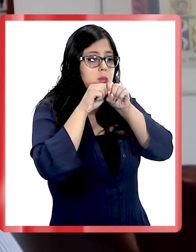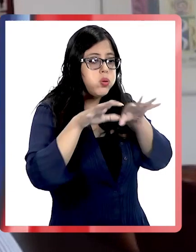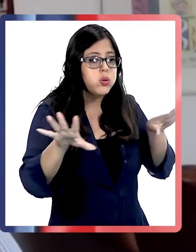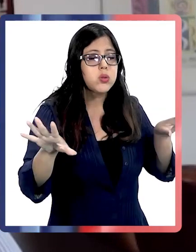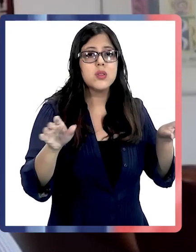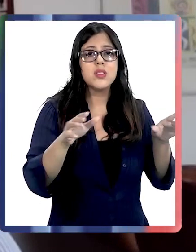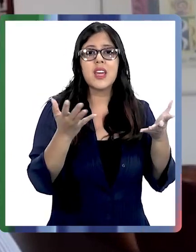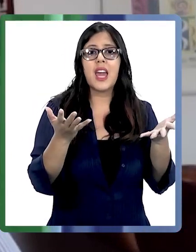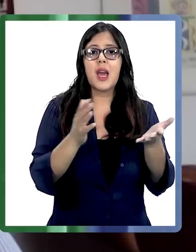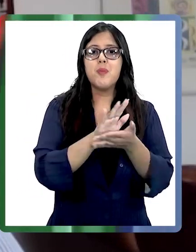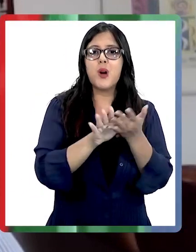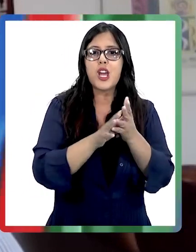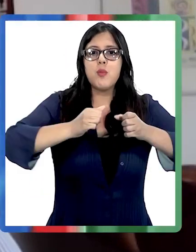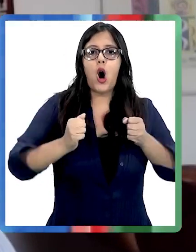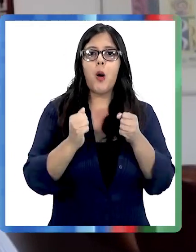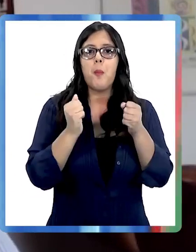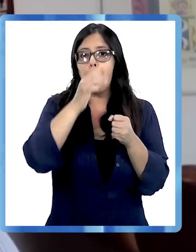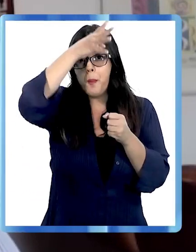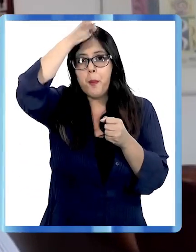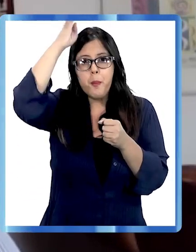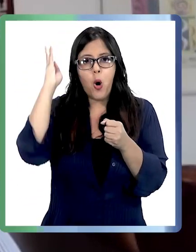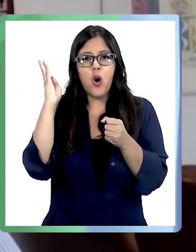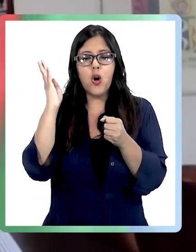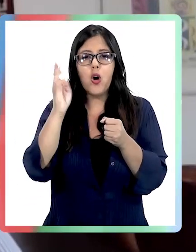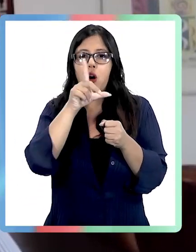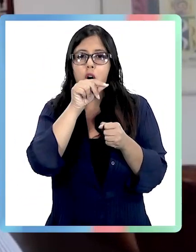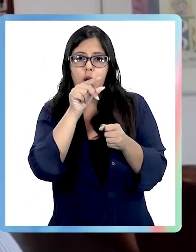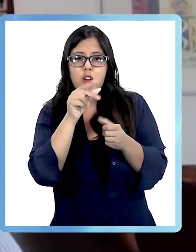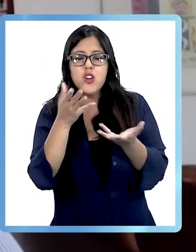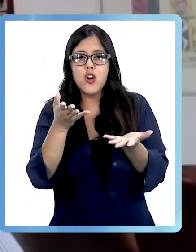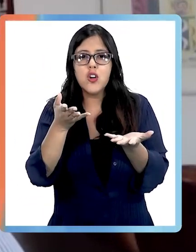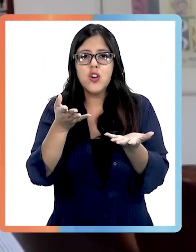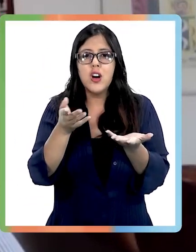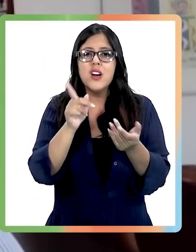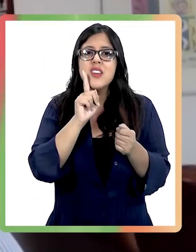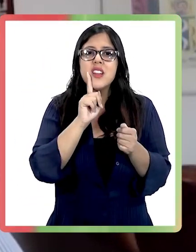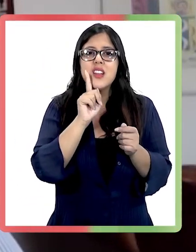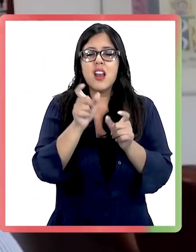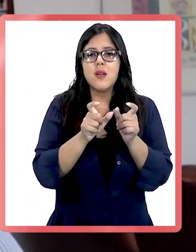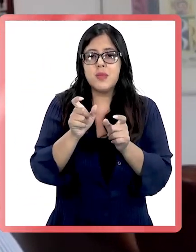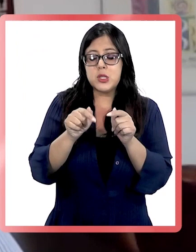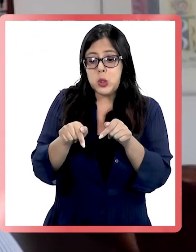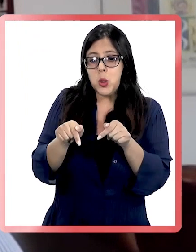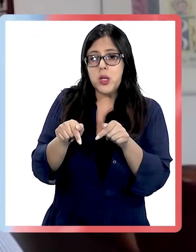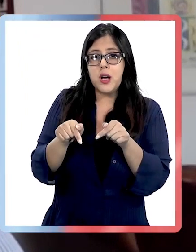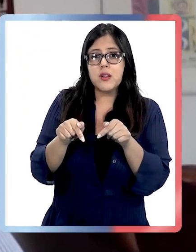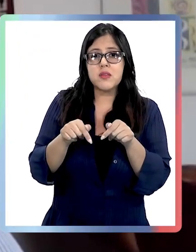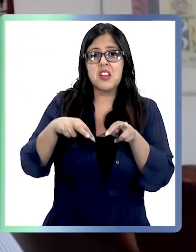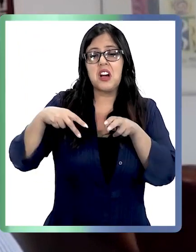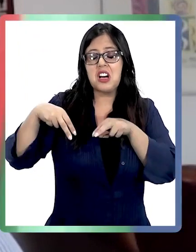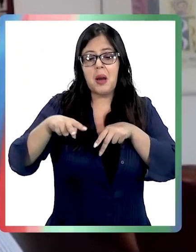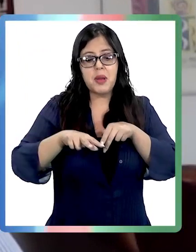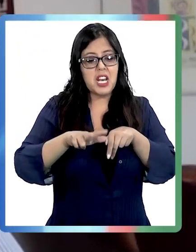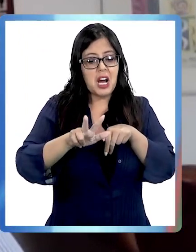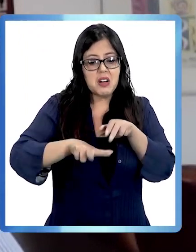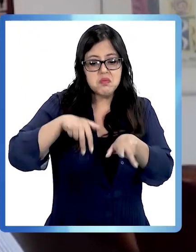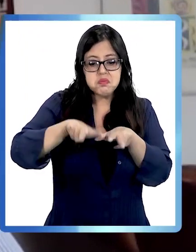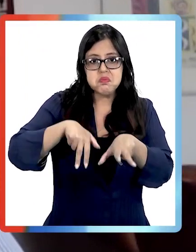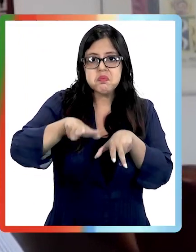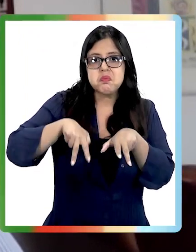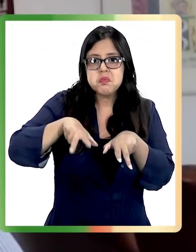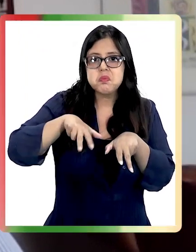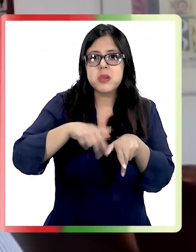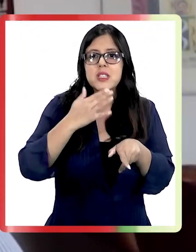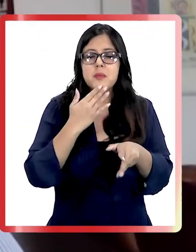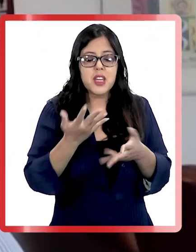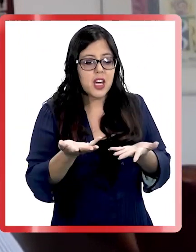a las aves de traspatio, es decir, al gallinero que las personas tienen, que a veces tienen gallinas y caminan en el patio,